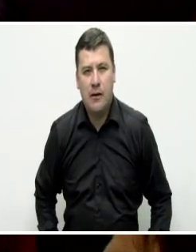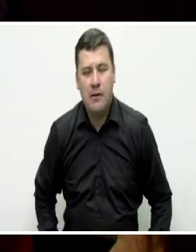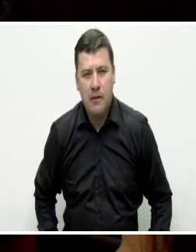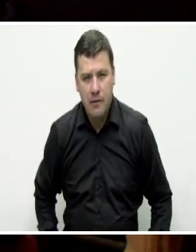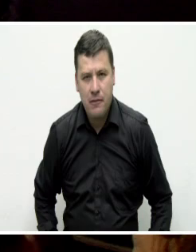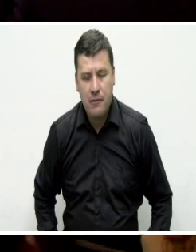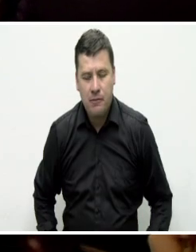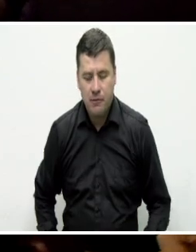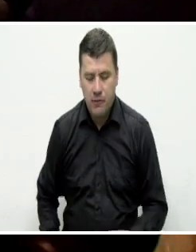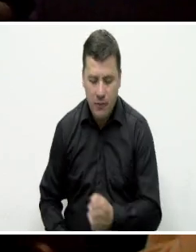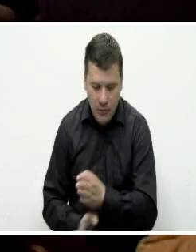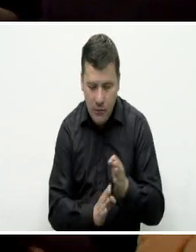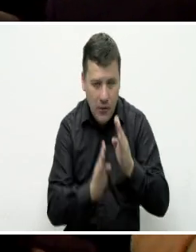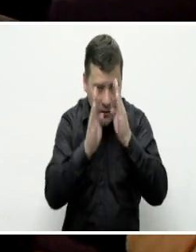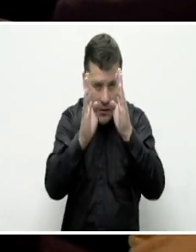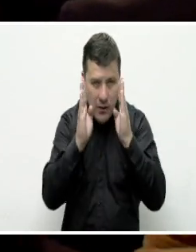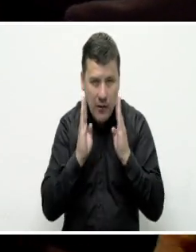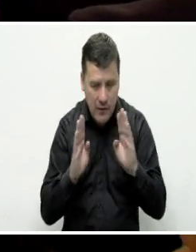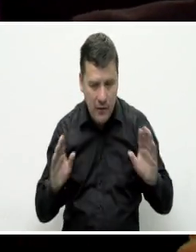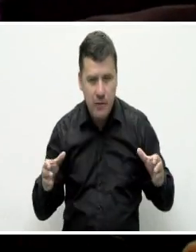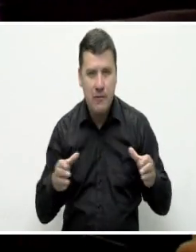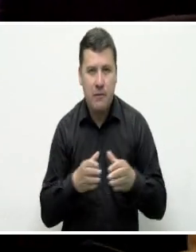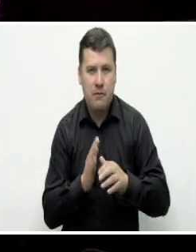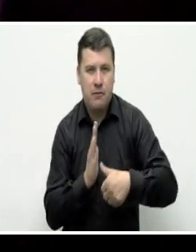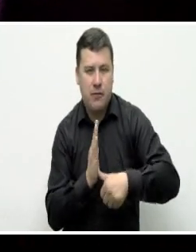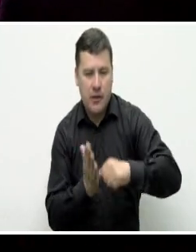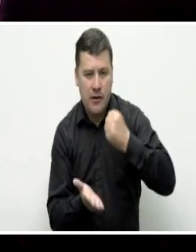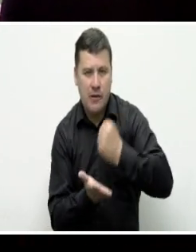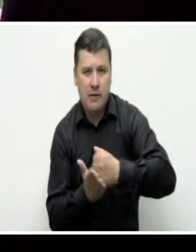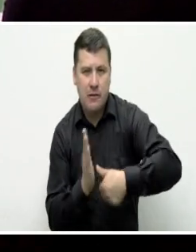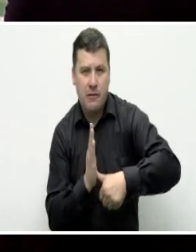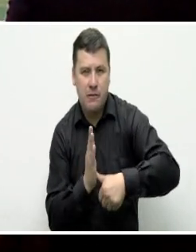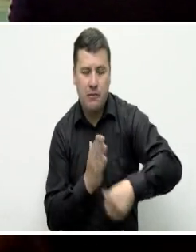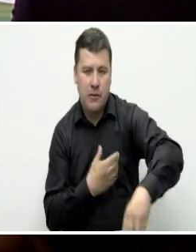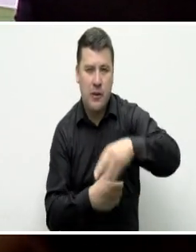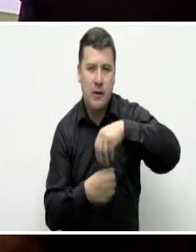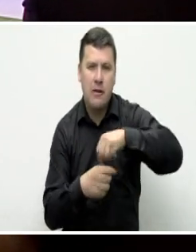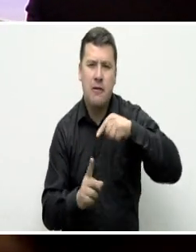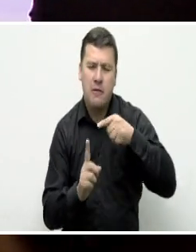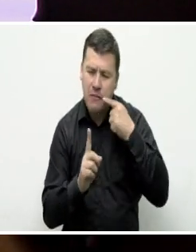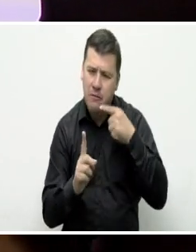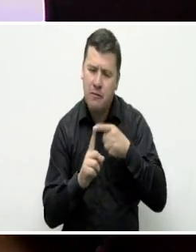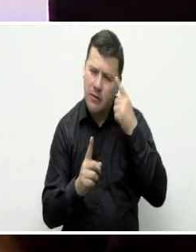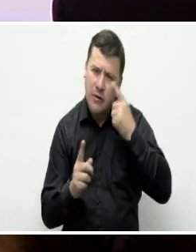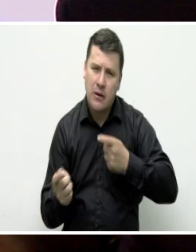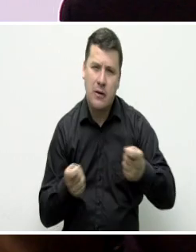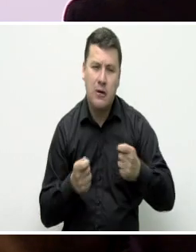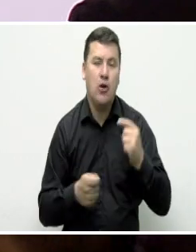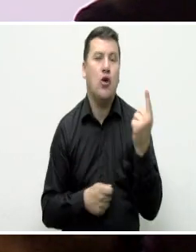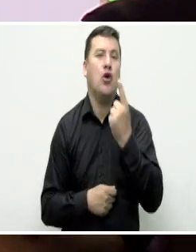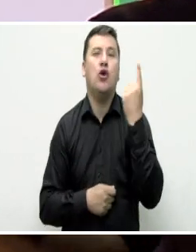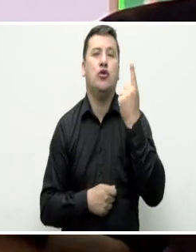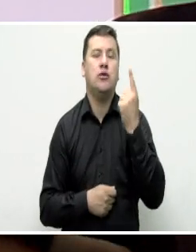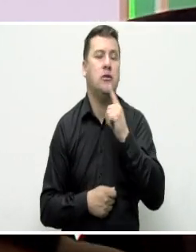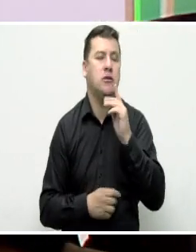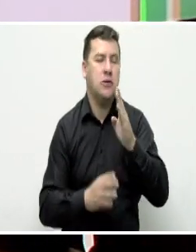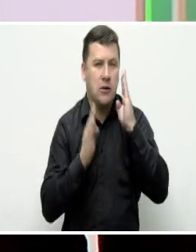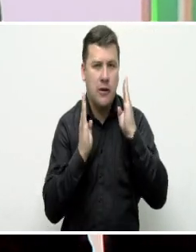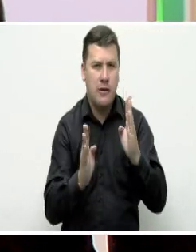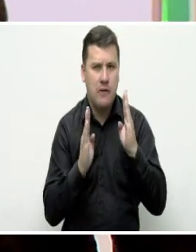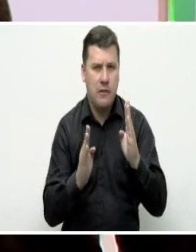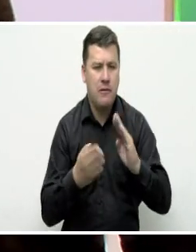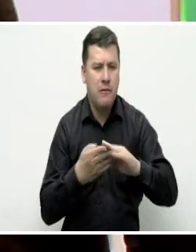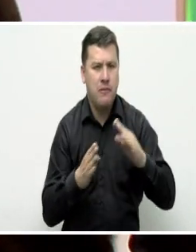La Unidad de Atención a Población Vulnerable de la Registraduría Nacional del Estado Civil ha sido una estrategia no solamente para atender